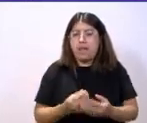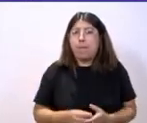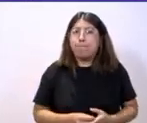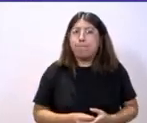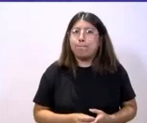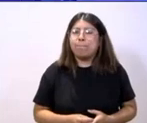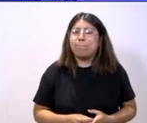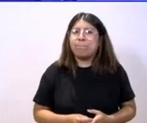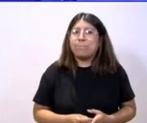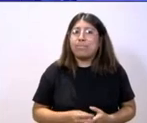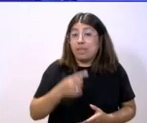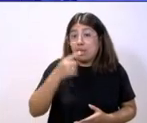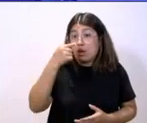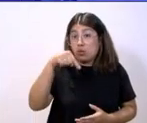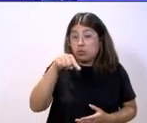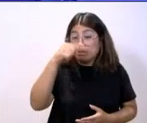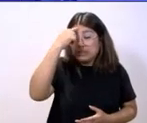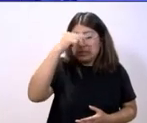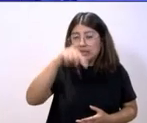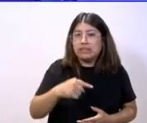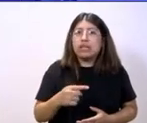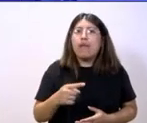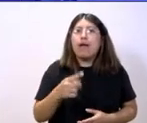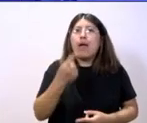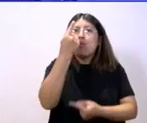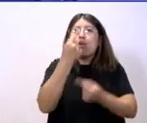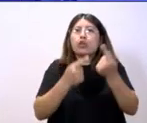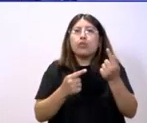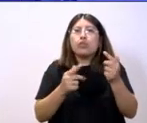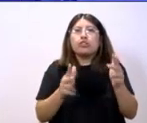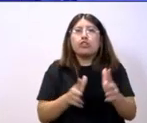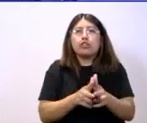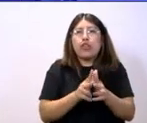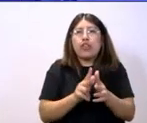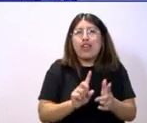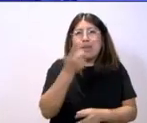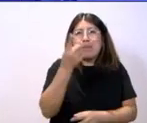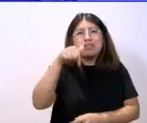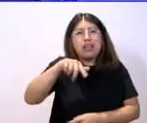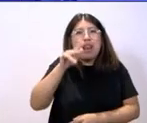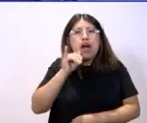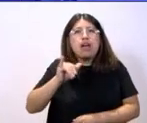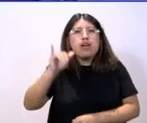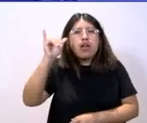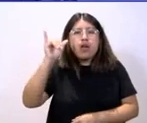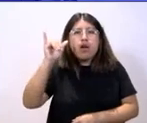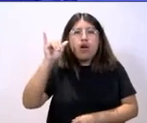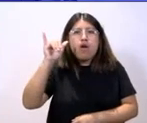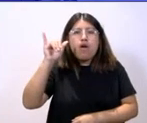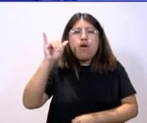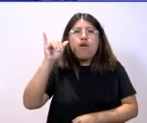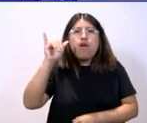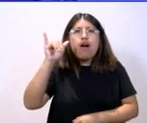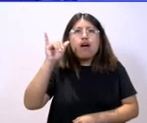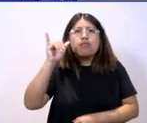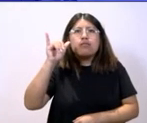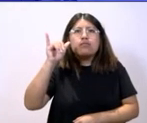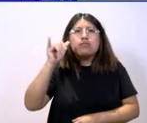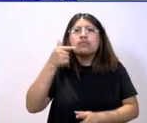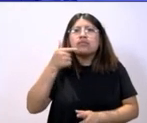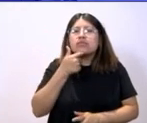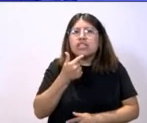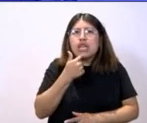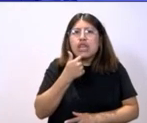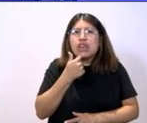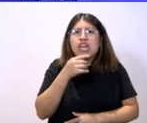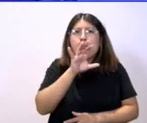usted perfectamente que La Rioja, el presupuesto más social de la historia, indica que La Rioja es una de las